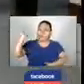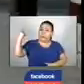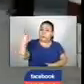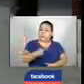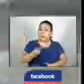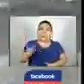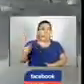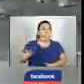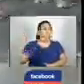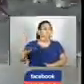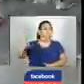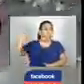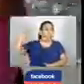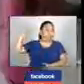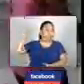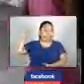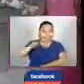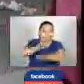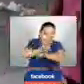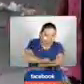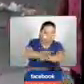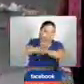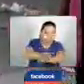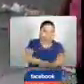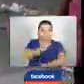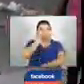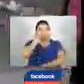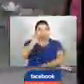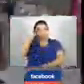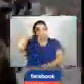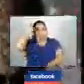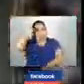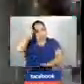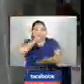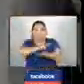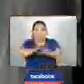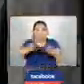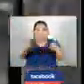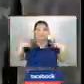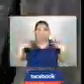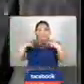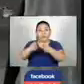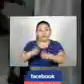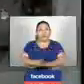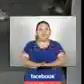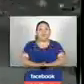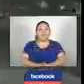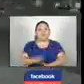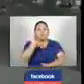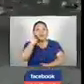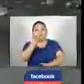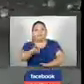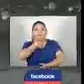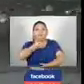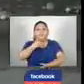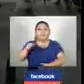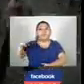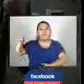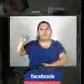desde hace décadas masacra su libertad y vende al mundo la ilusión de un paraíso socialista. Néstor Aguilera, Voz de América,